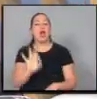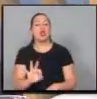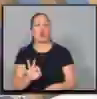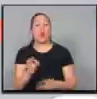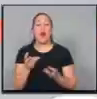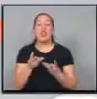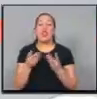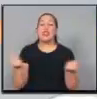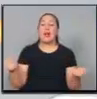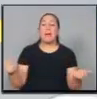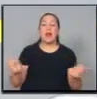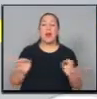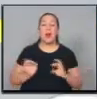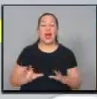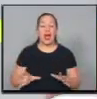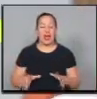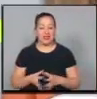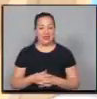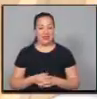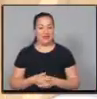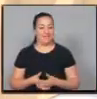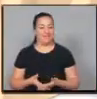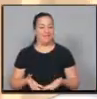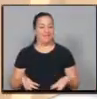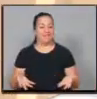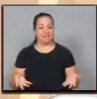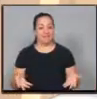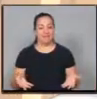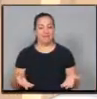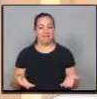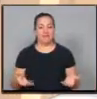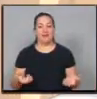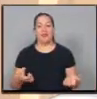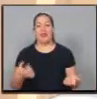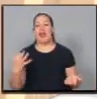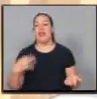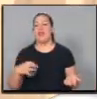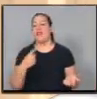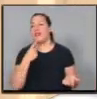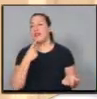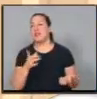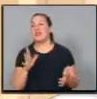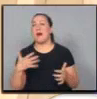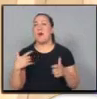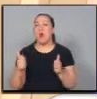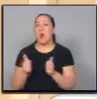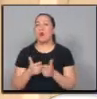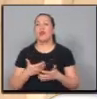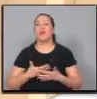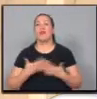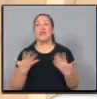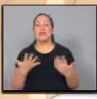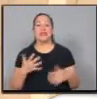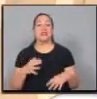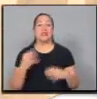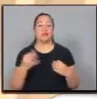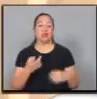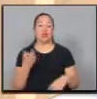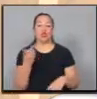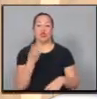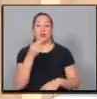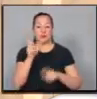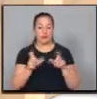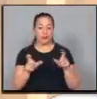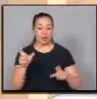temporada? Bueno, no. Alguien tenía que decir, estamos juntos, felices, nos estamos conociendo. Y son dos personajes.